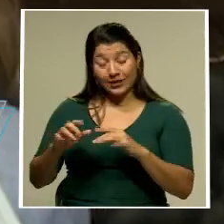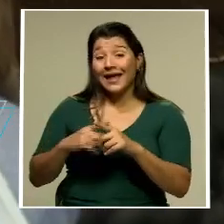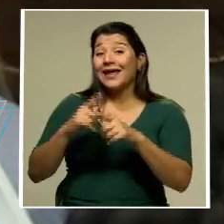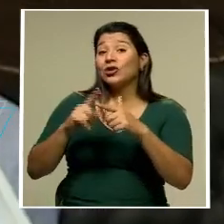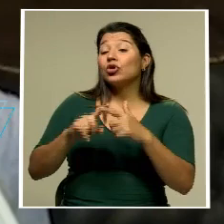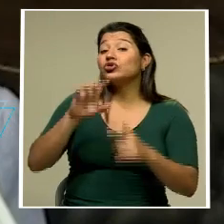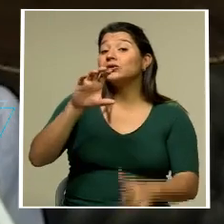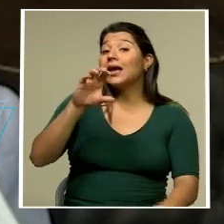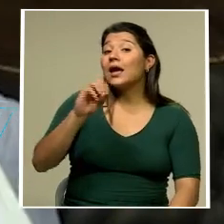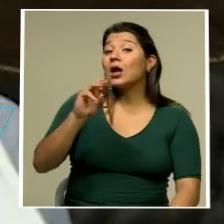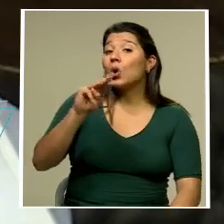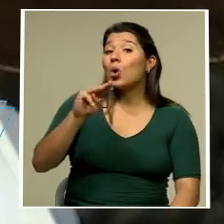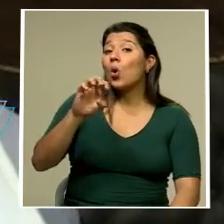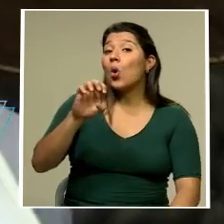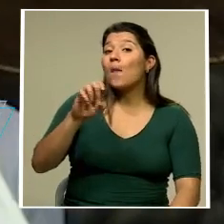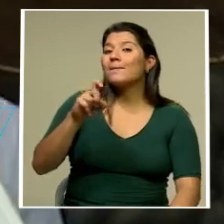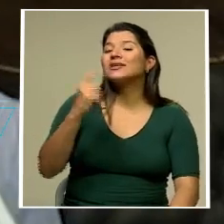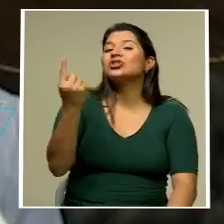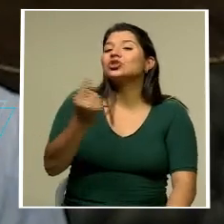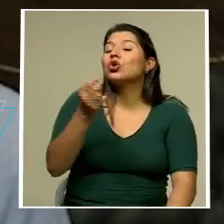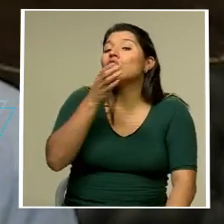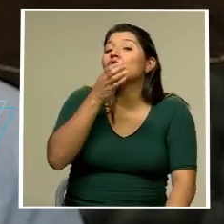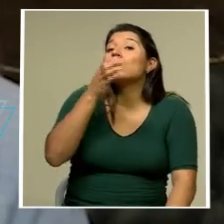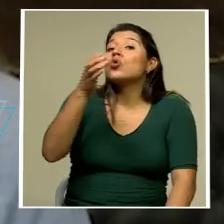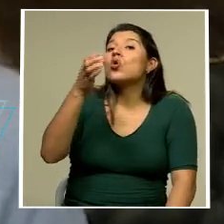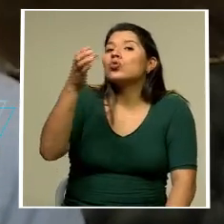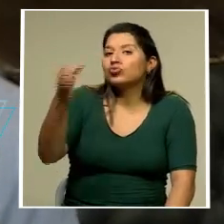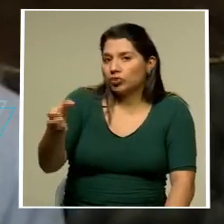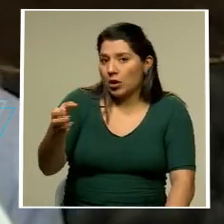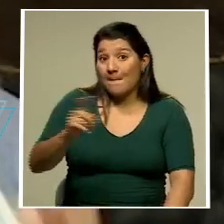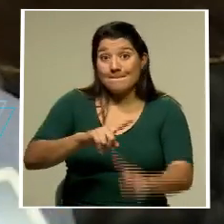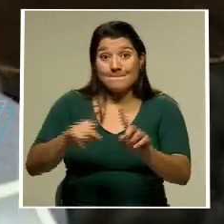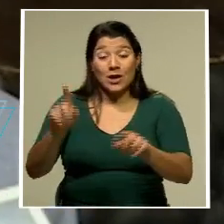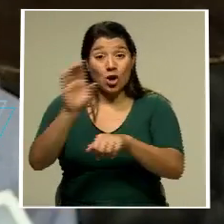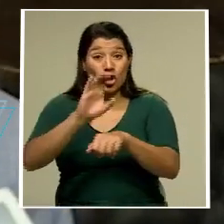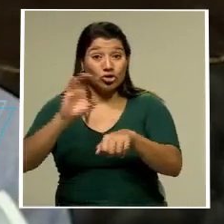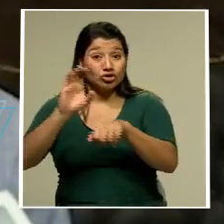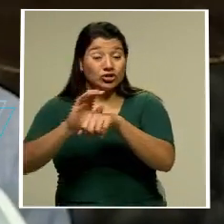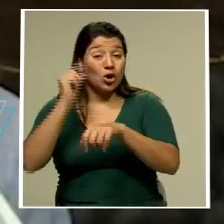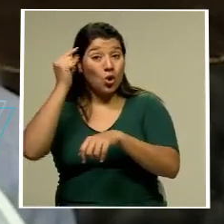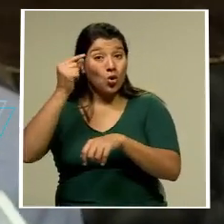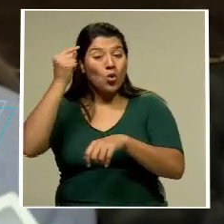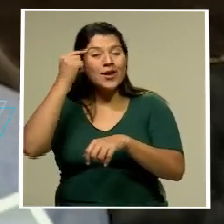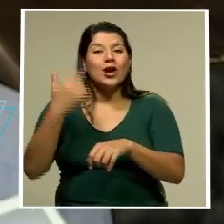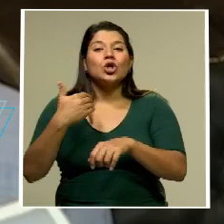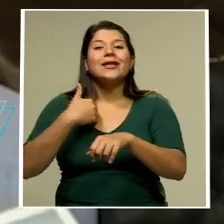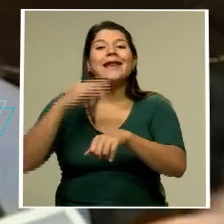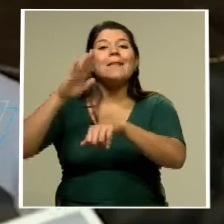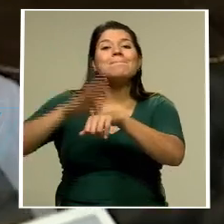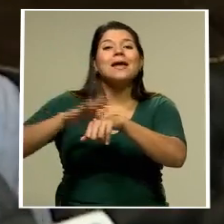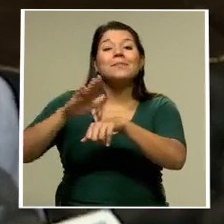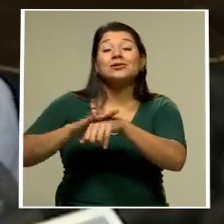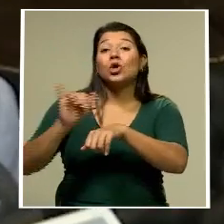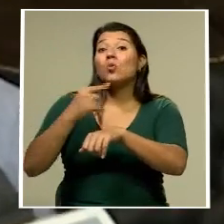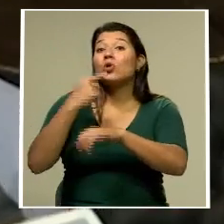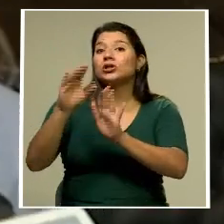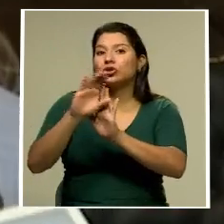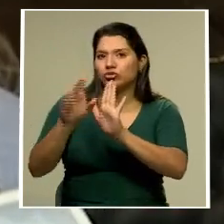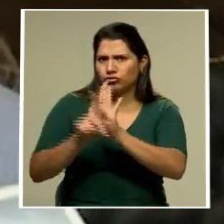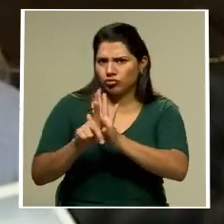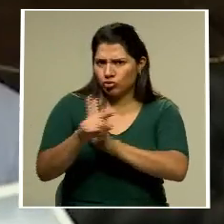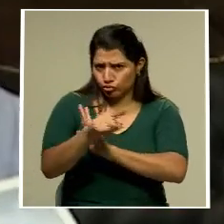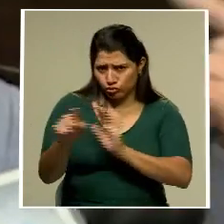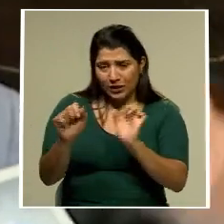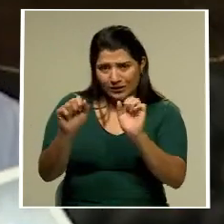una sugerencia. El Consejo de Gobierno es quien tiene las potestades constitucionales, lo dijimos acá, pueden revisar ustedes